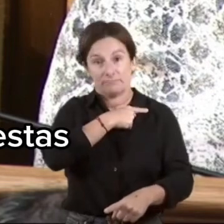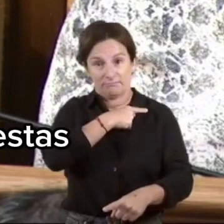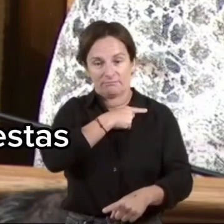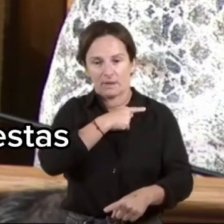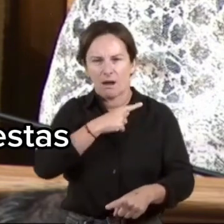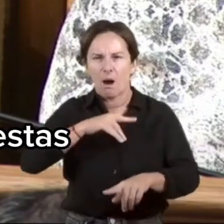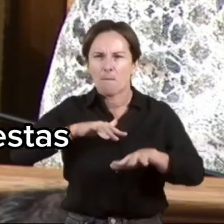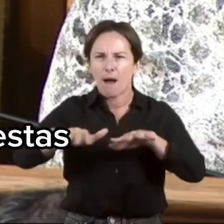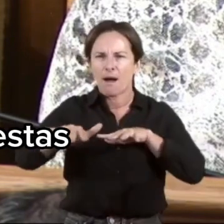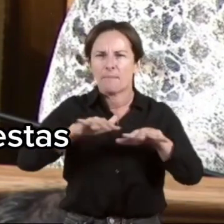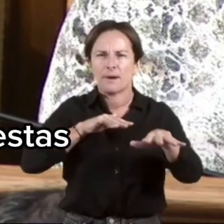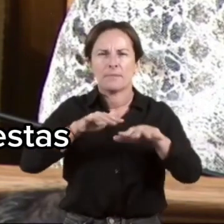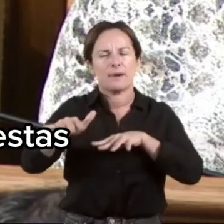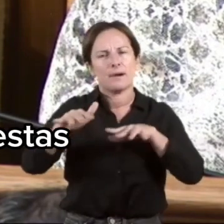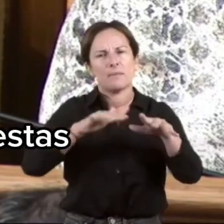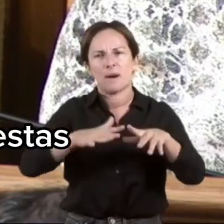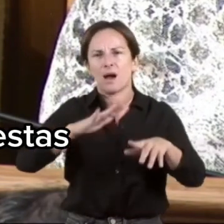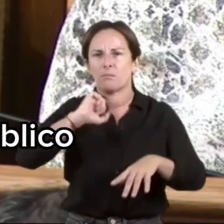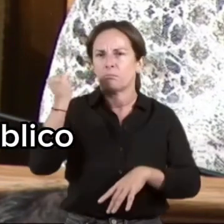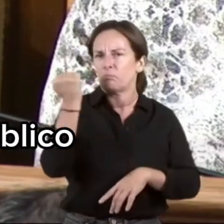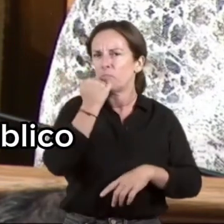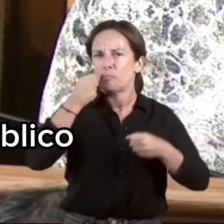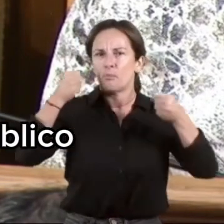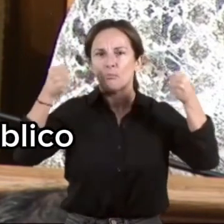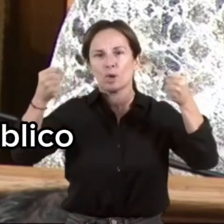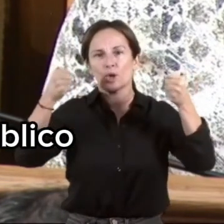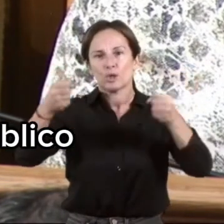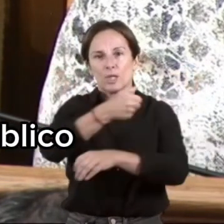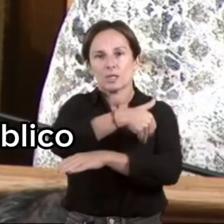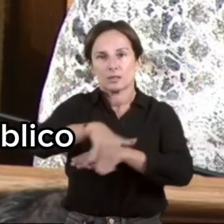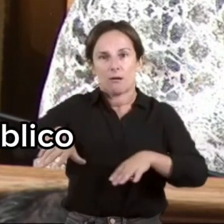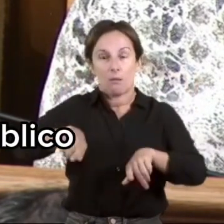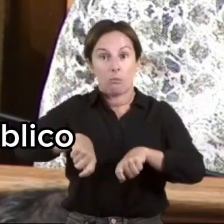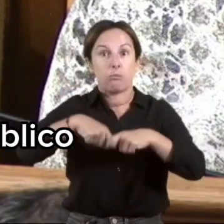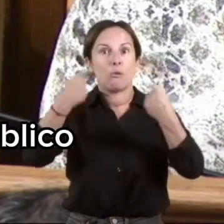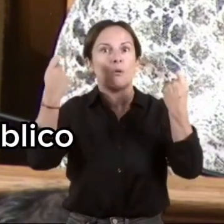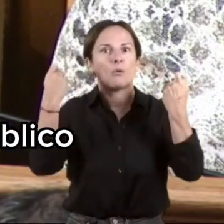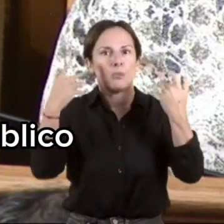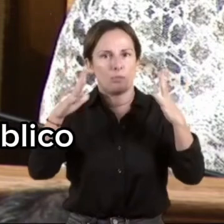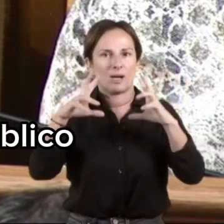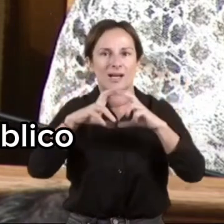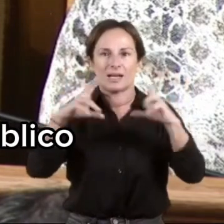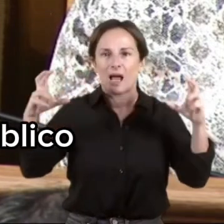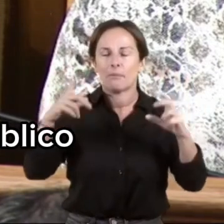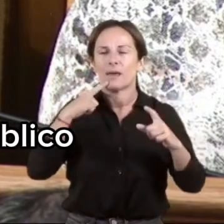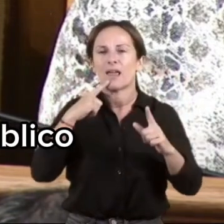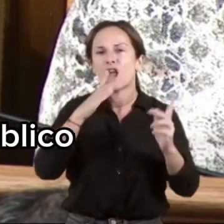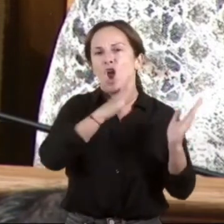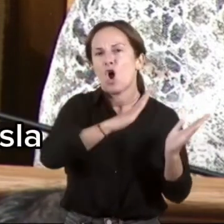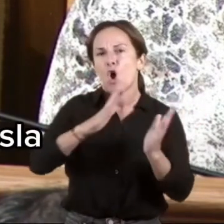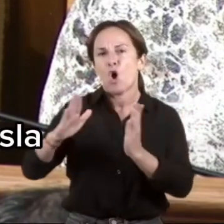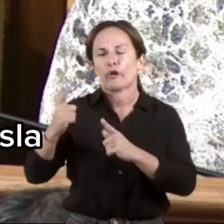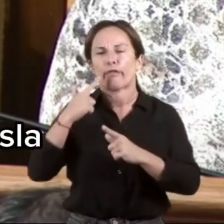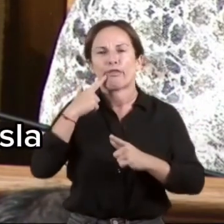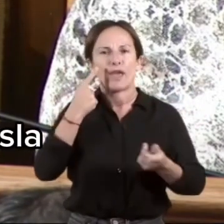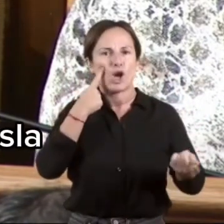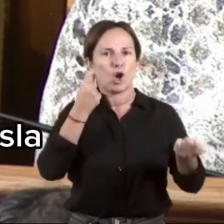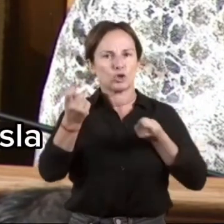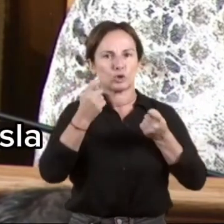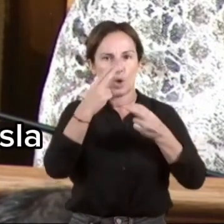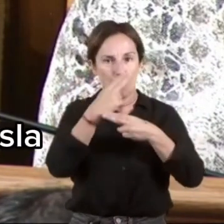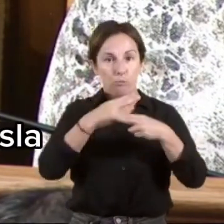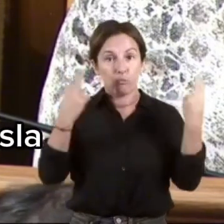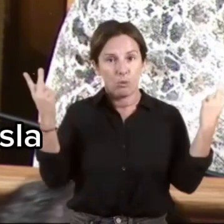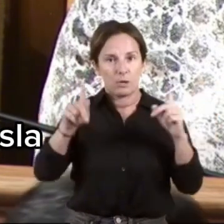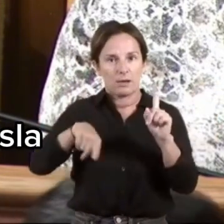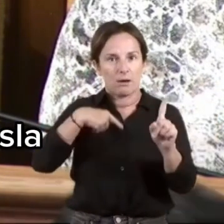cabo movilizaciones y protestas que han alterado gravemente el orden público y han empañado